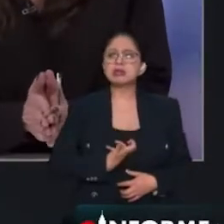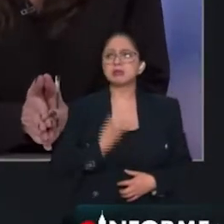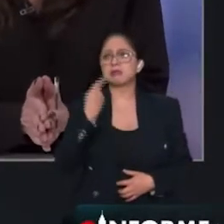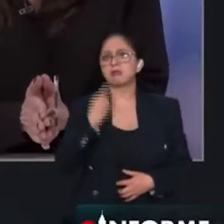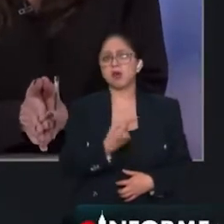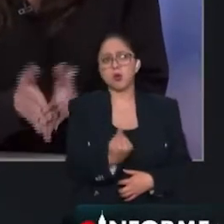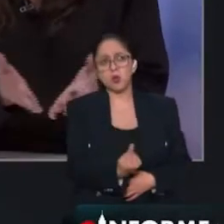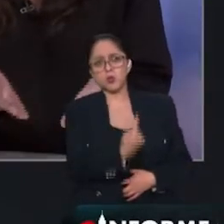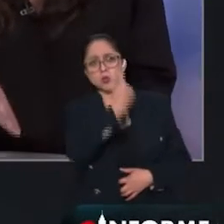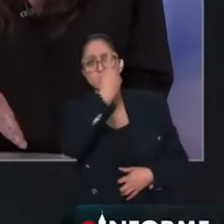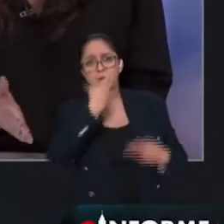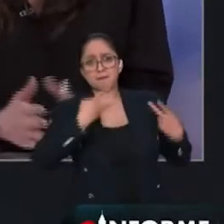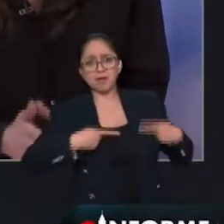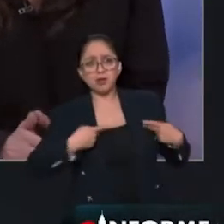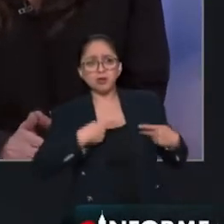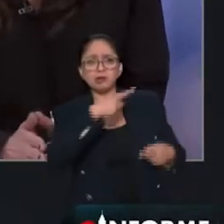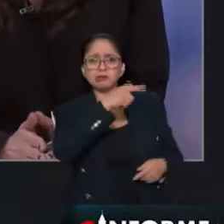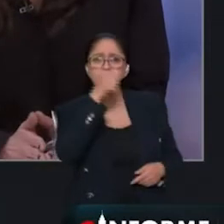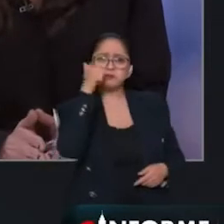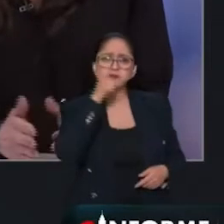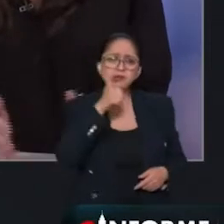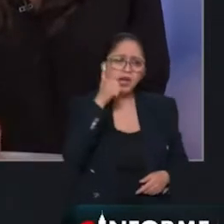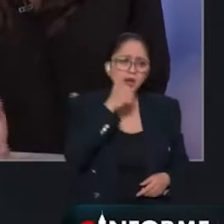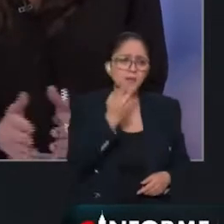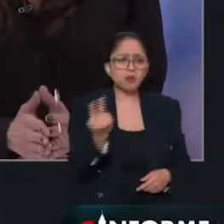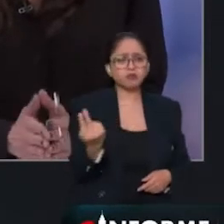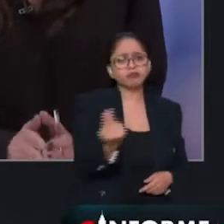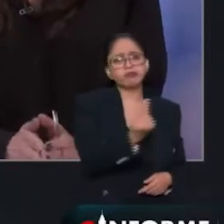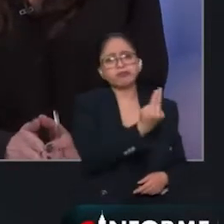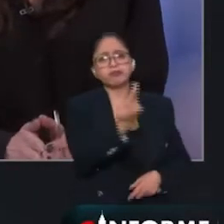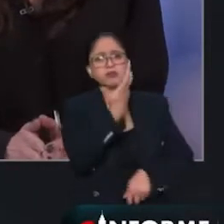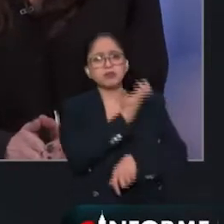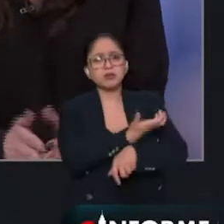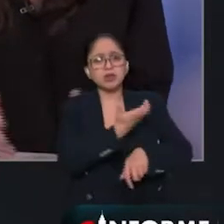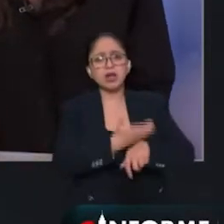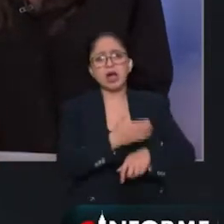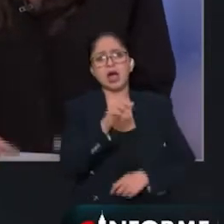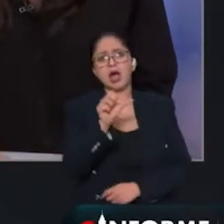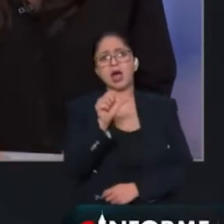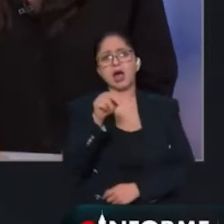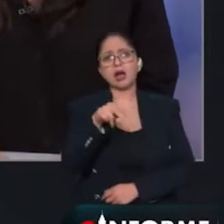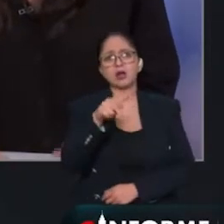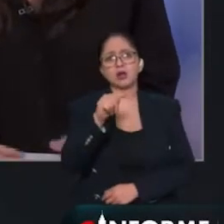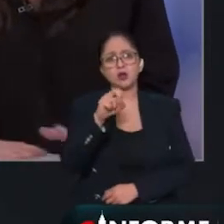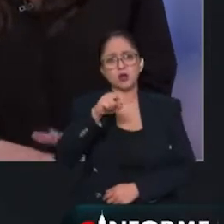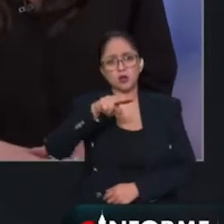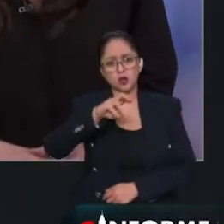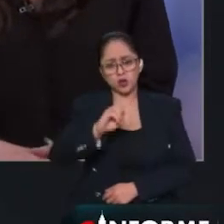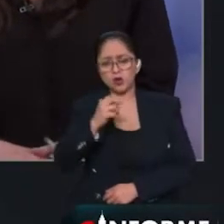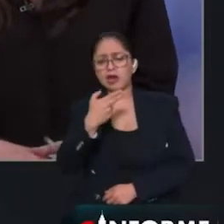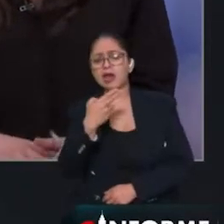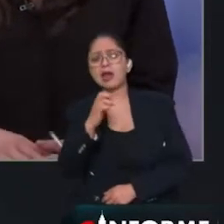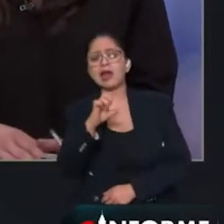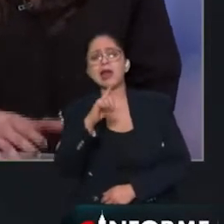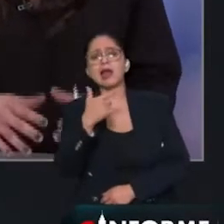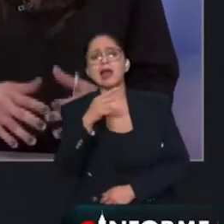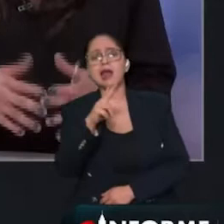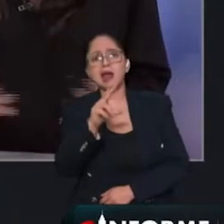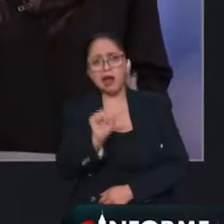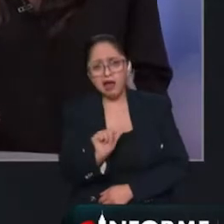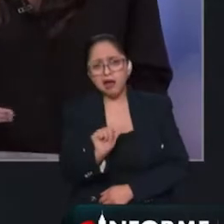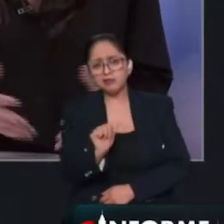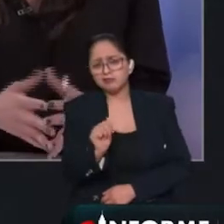una persona que fue tu compañero de ruta, Antonio Helguera, porque además estamos muy conmovidos por